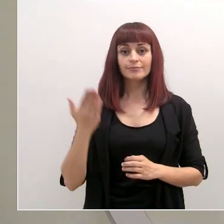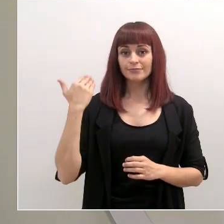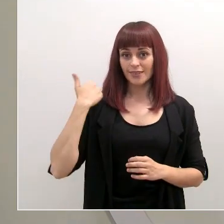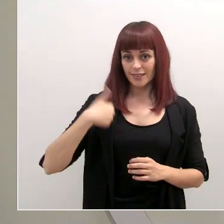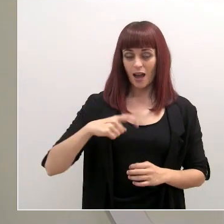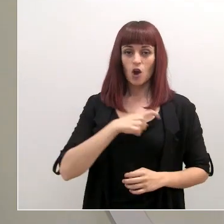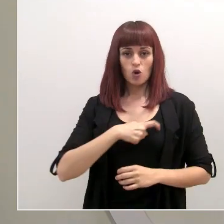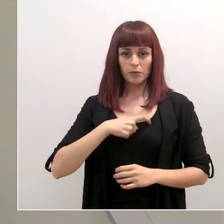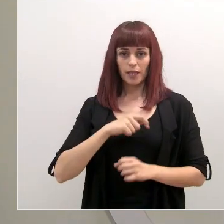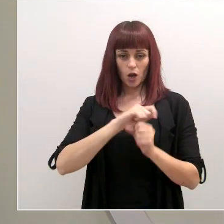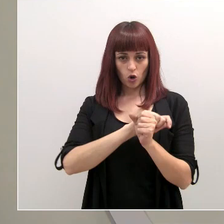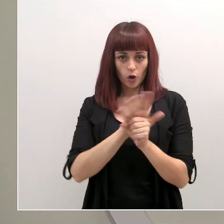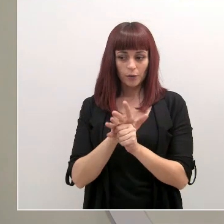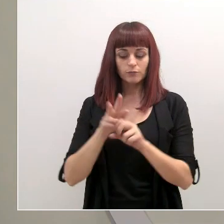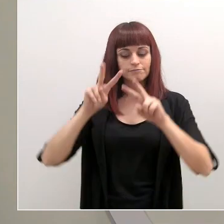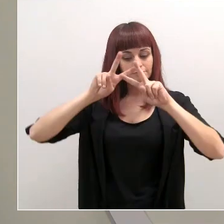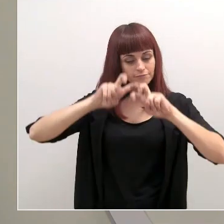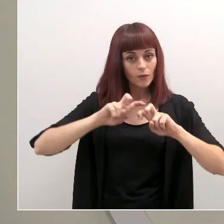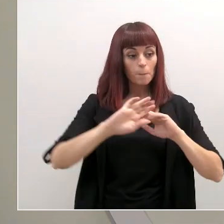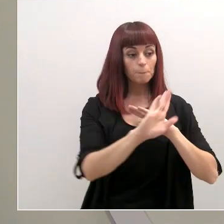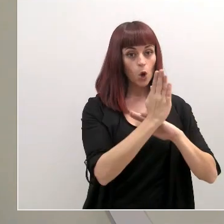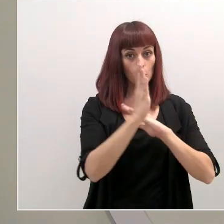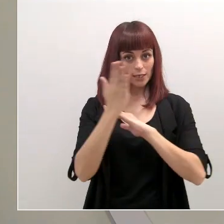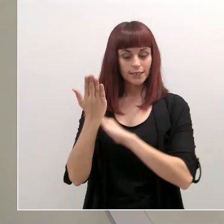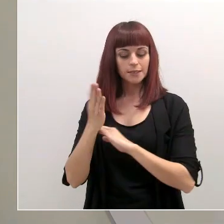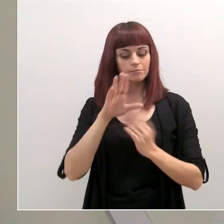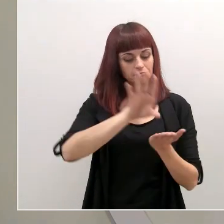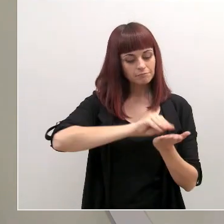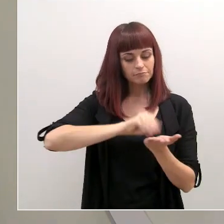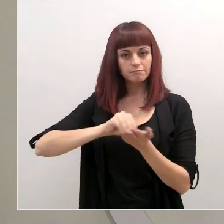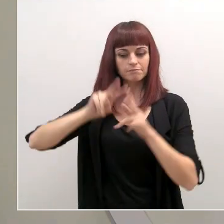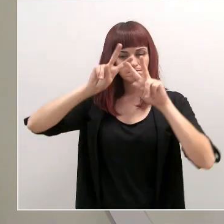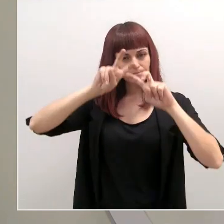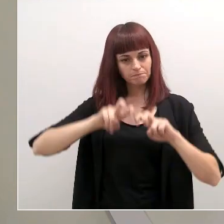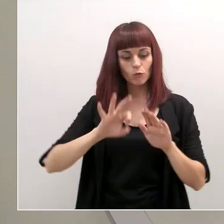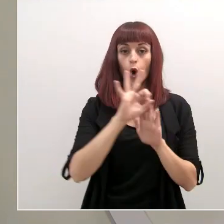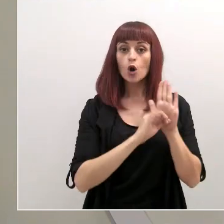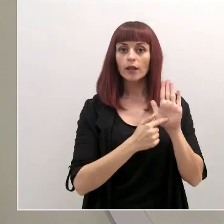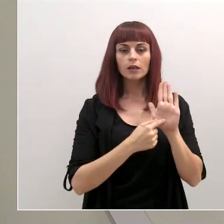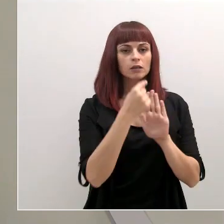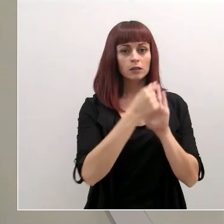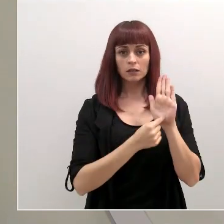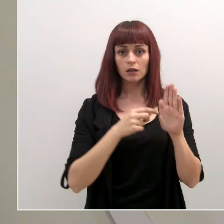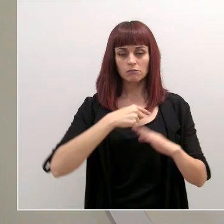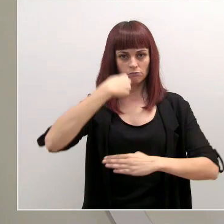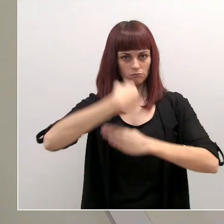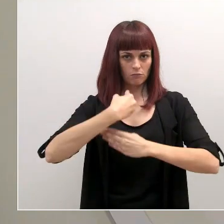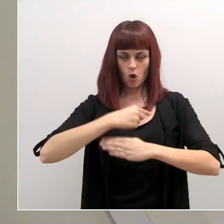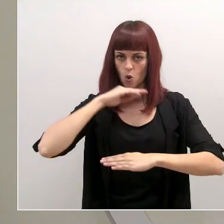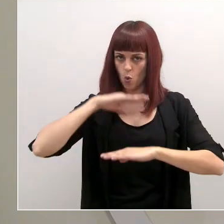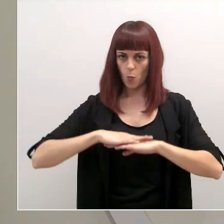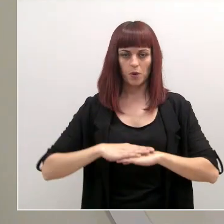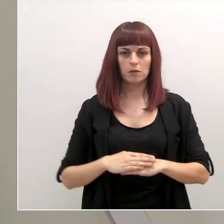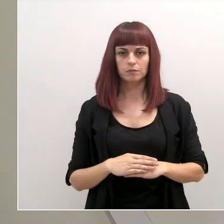en este Comité COVID, se han analizado las propuestas y las implicaciones de esta orden, de obligado cumplimiento para nuestra